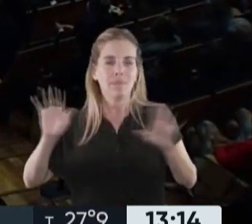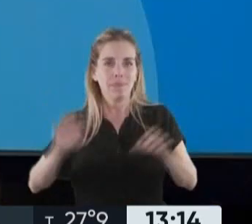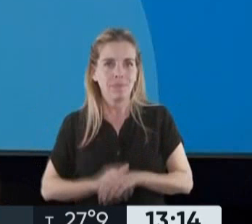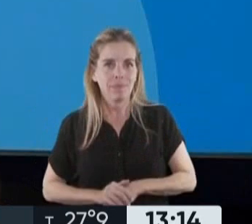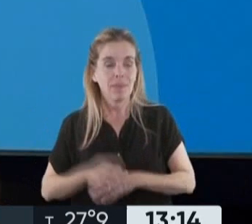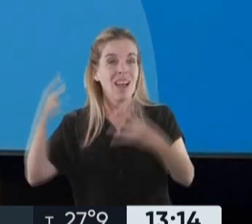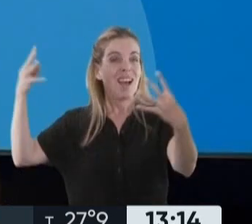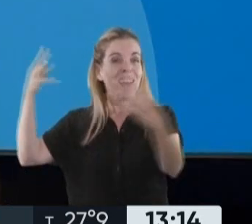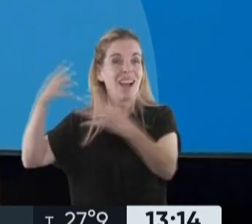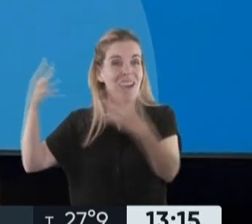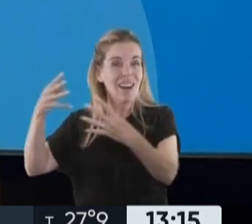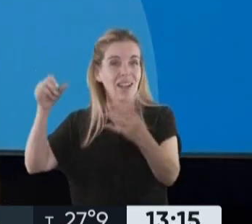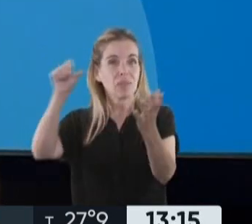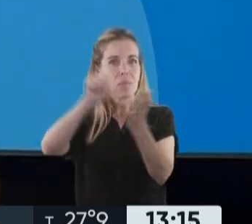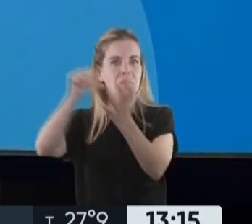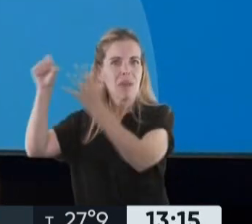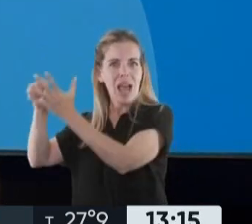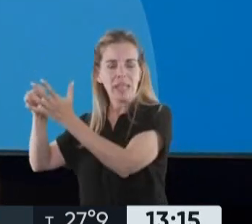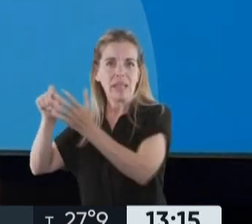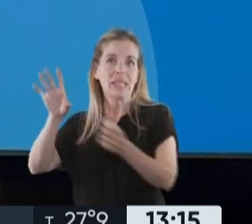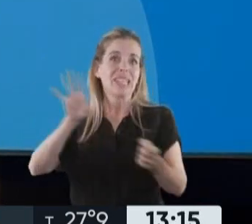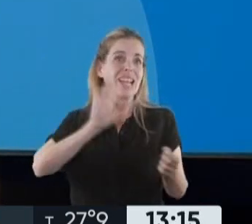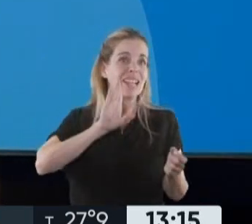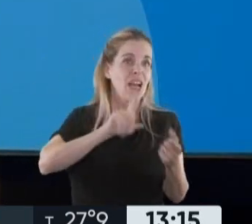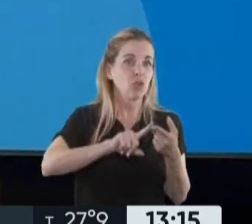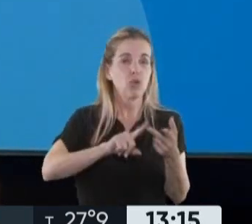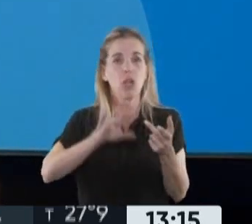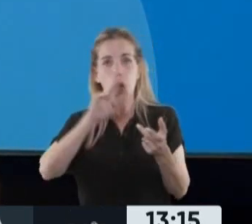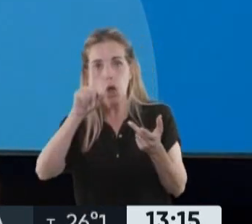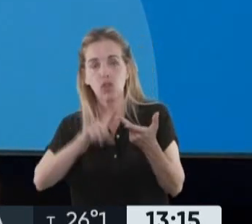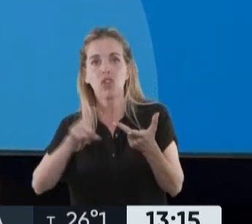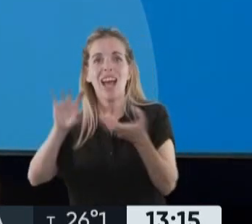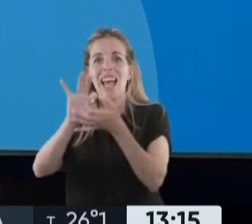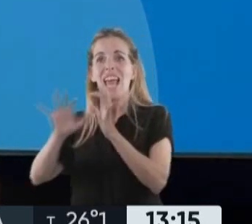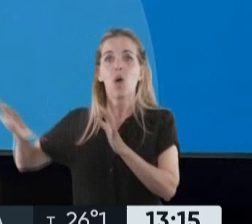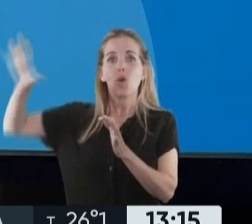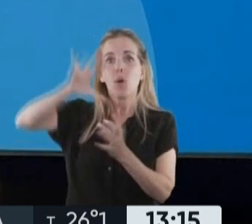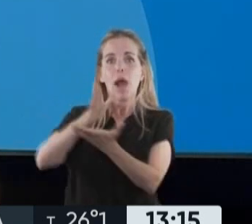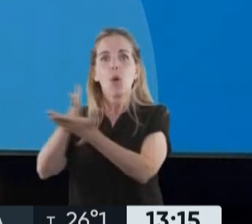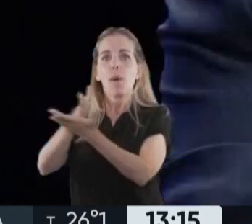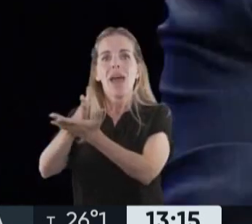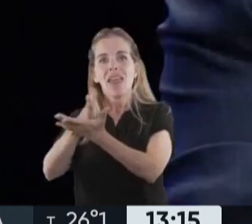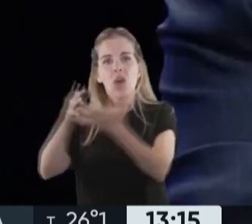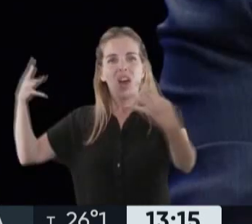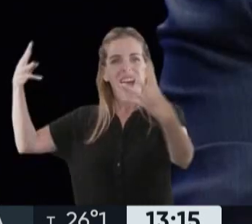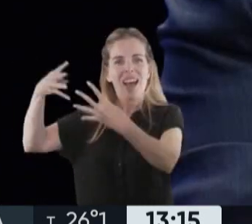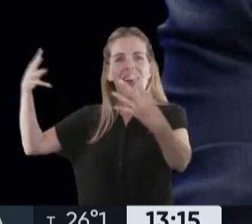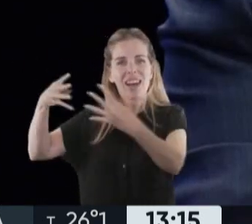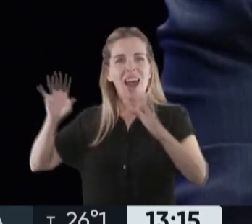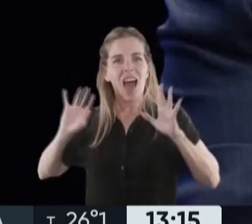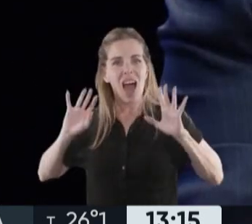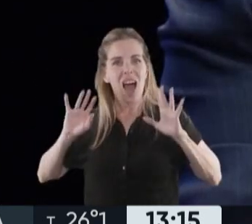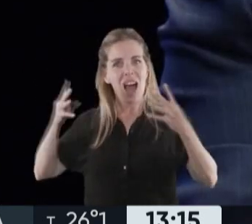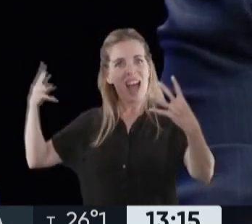Una guerra entre los poderosos, Estados Unidos, Rusia y Europa en el medio. Y las guerras del